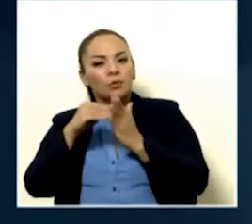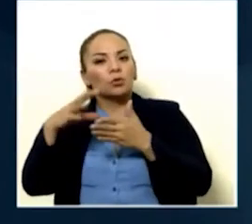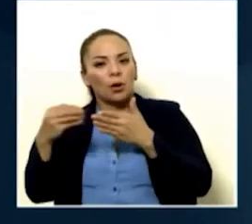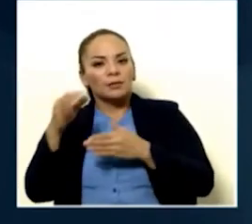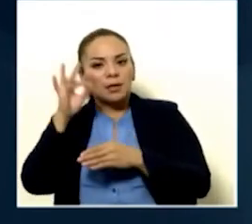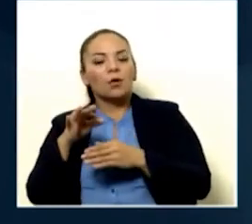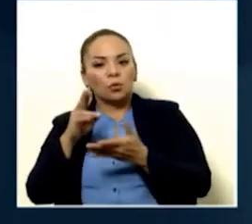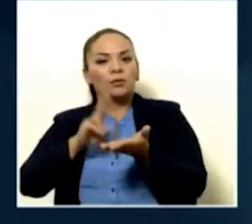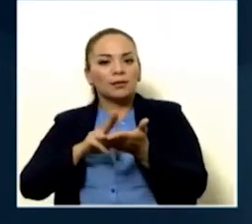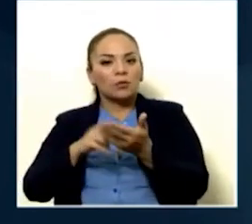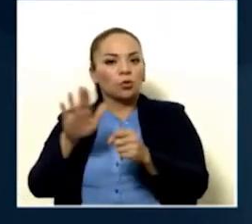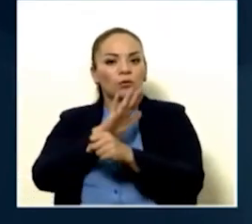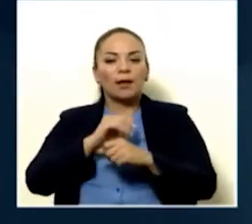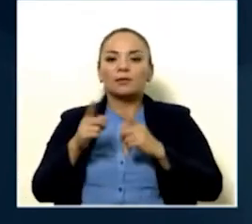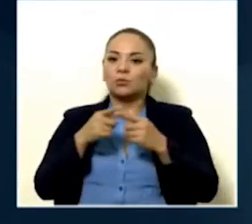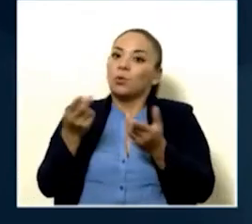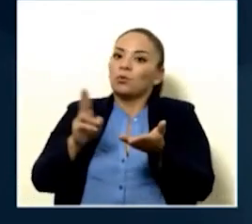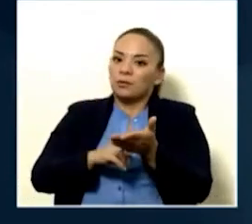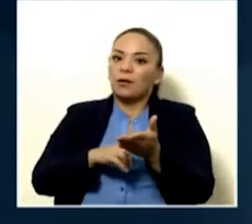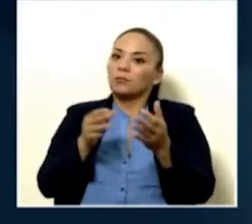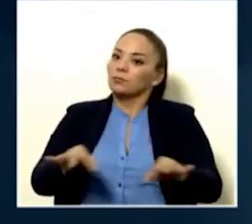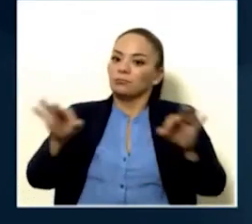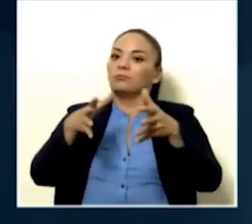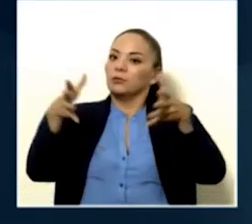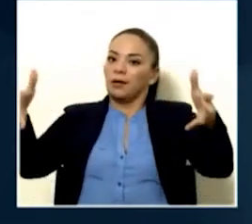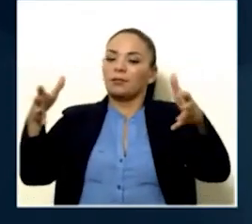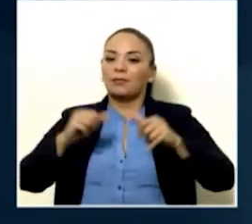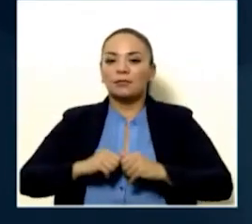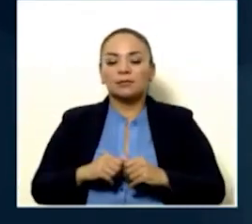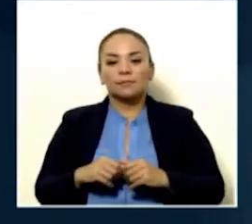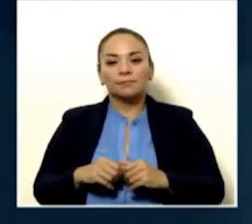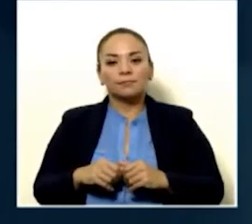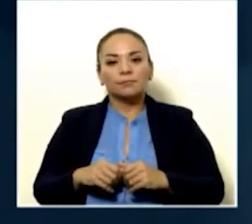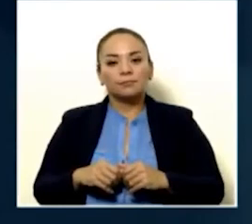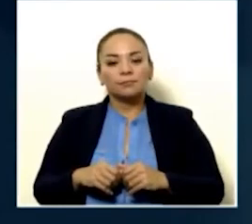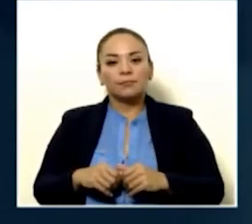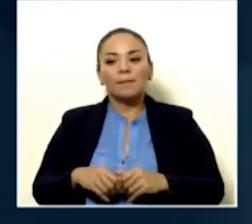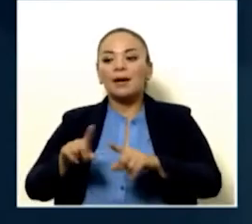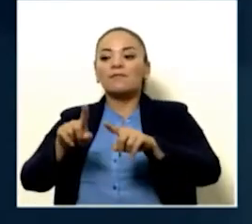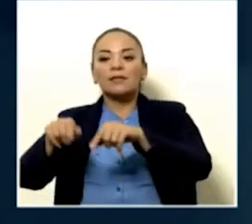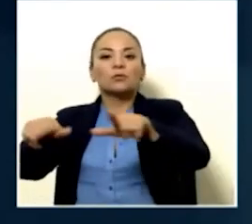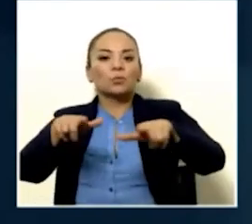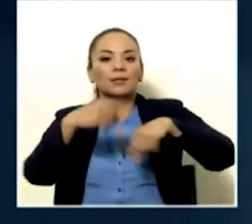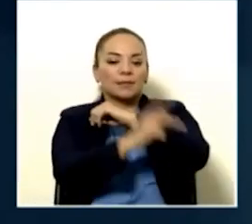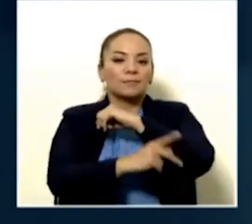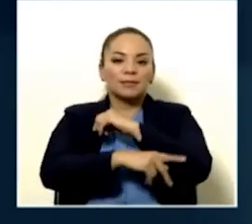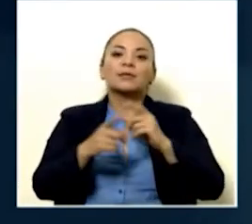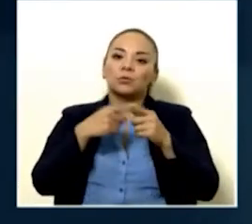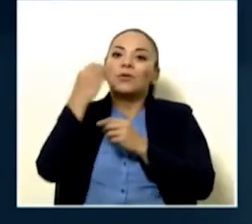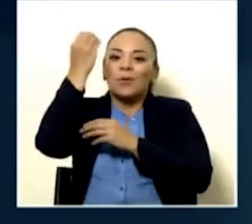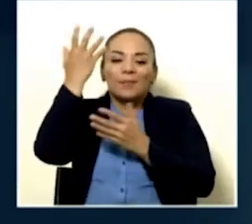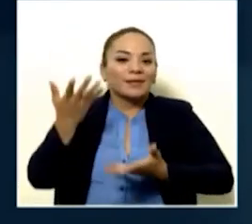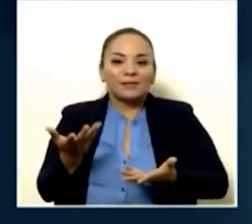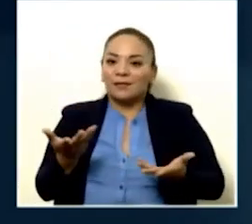están contratando. 70 millones de dólares. Entonces son contratos muy significativos y son zonas del país. Entonces, evidentemente